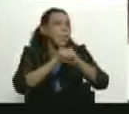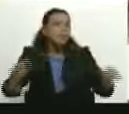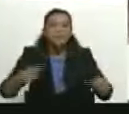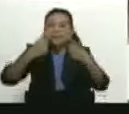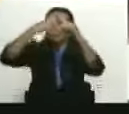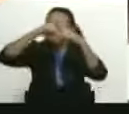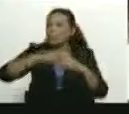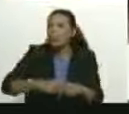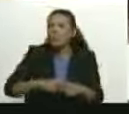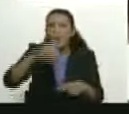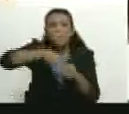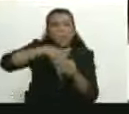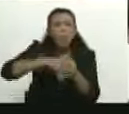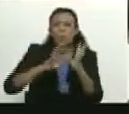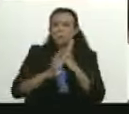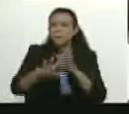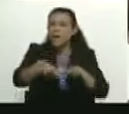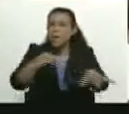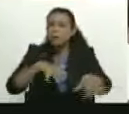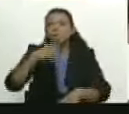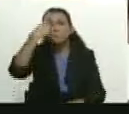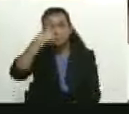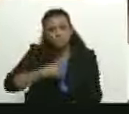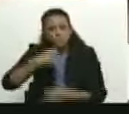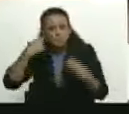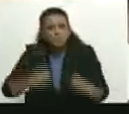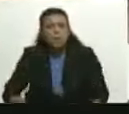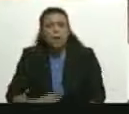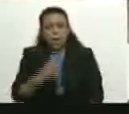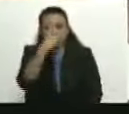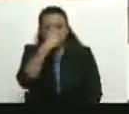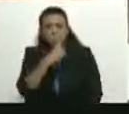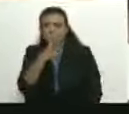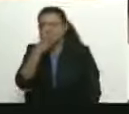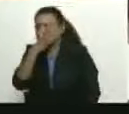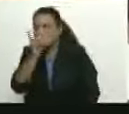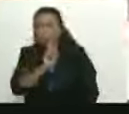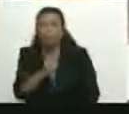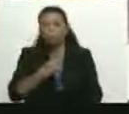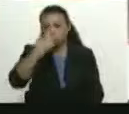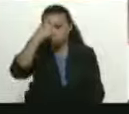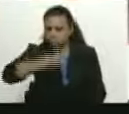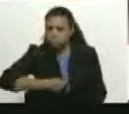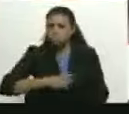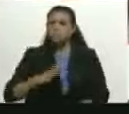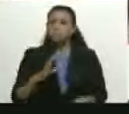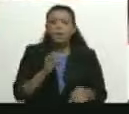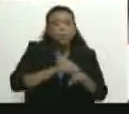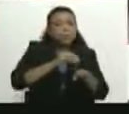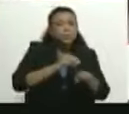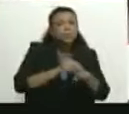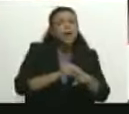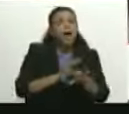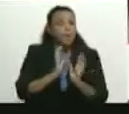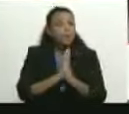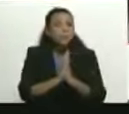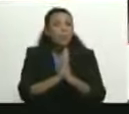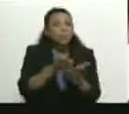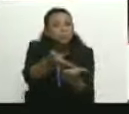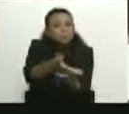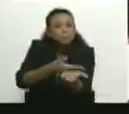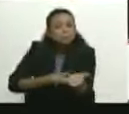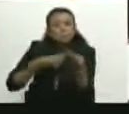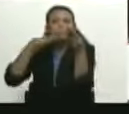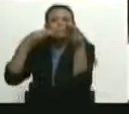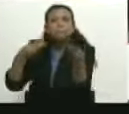de participación. Hay que ser serios con este país, hay que ser responsables con este país. La solicitud que hago es un recurso, como